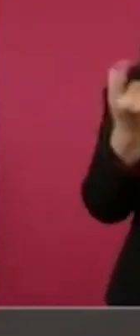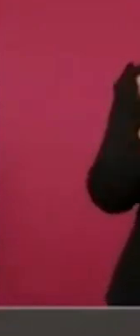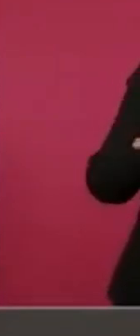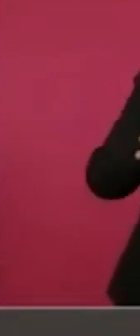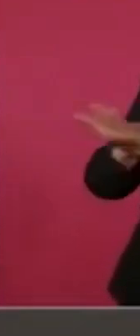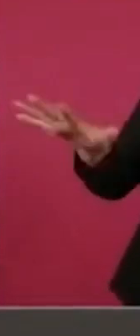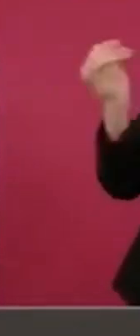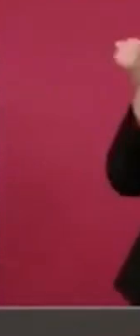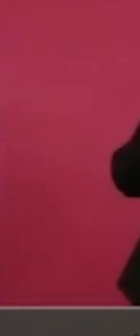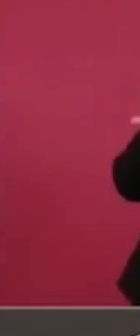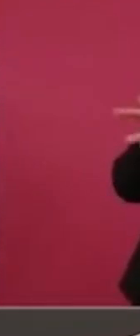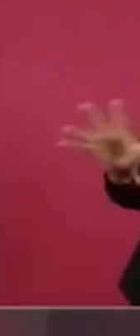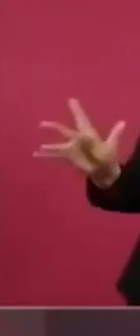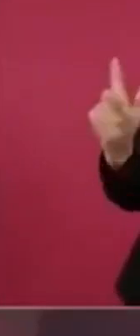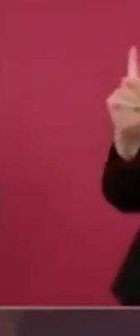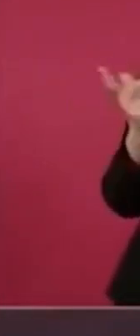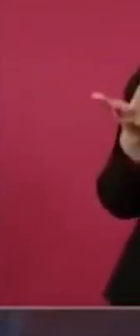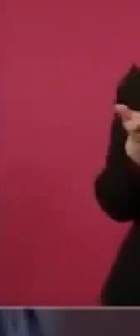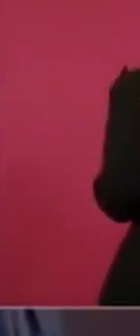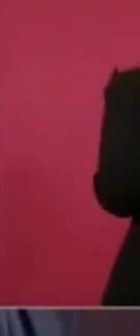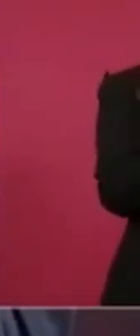informarles cómo opera esto,